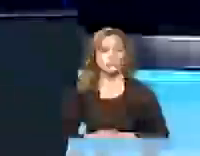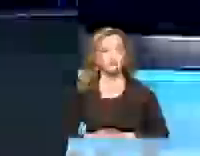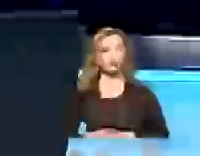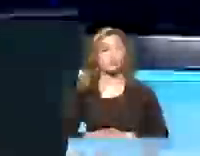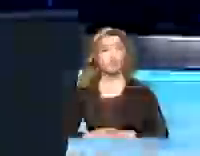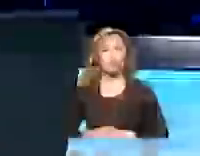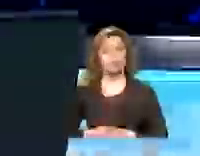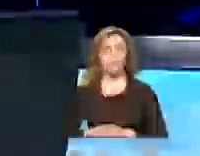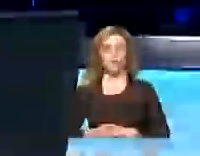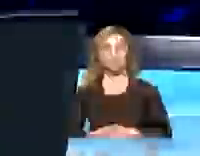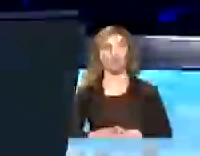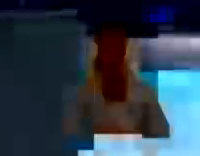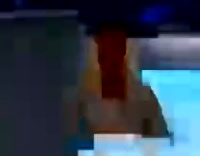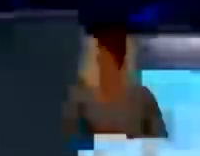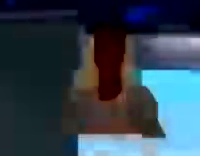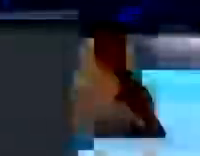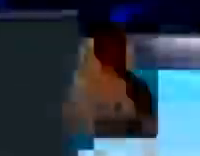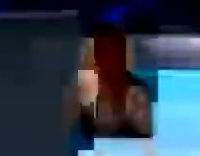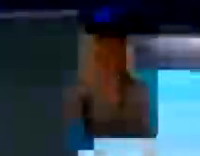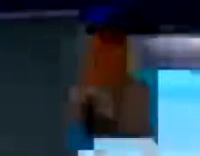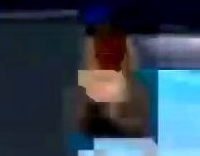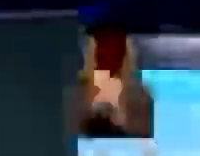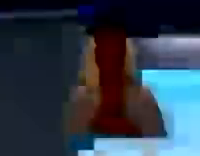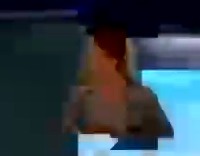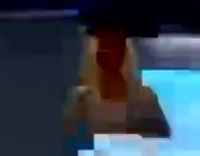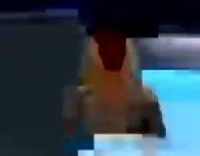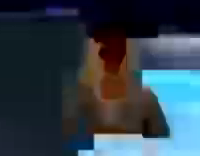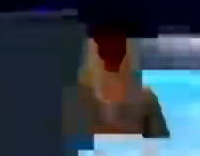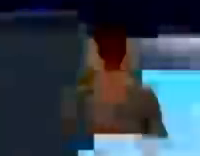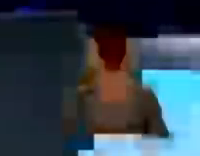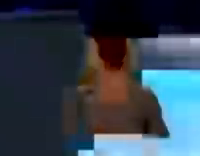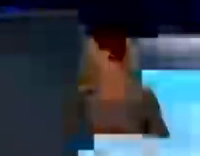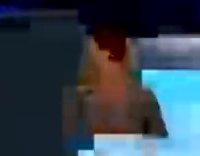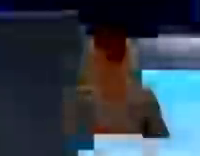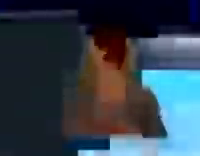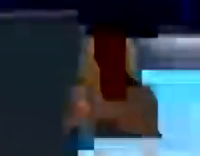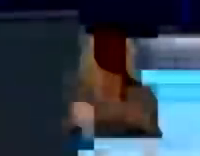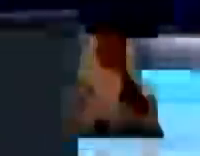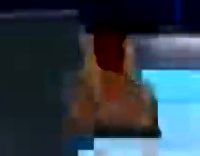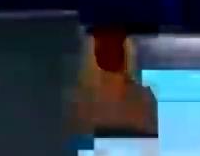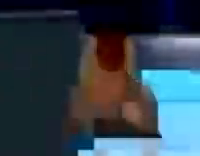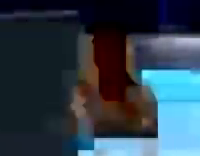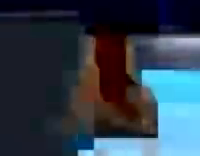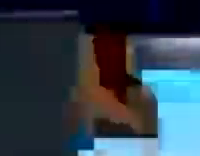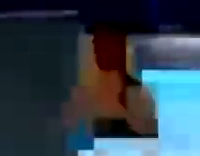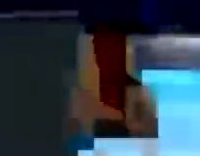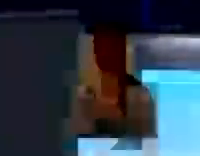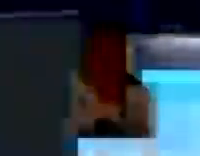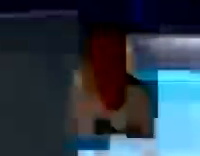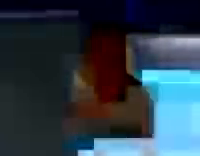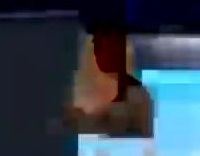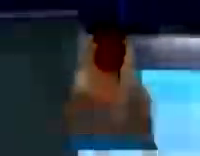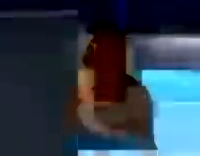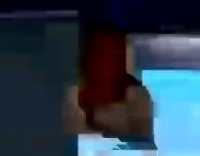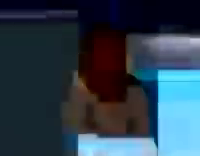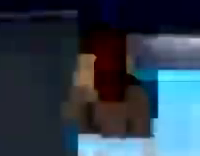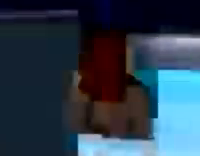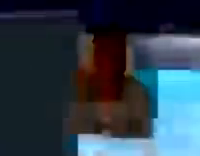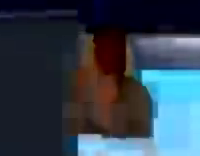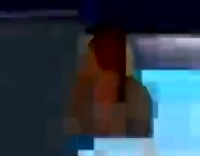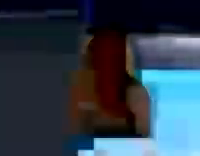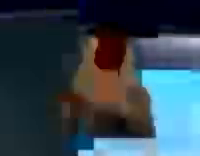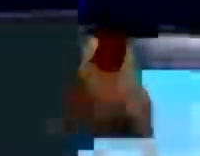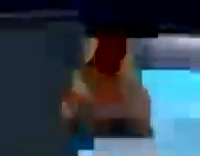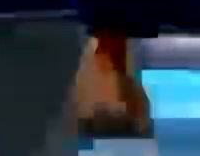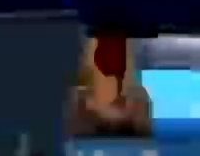horas. Estamos de regreso con más información. Un cargamento de droga que estaba oculto en las riberas del río, a pocos kilómetros de la ciudad, fue